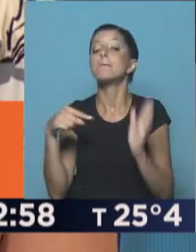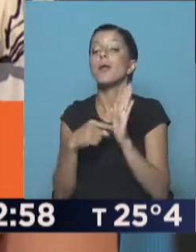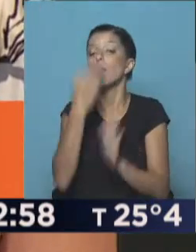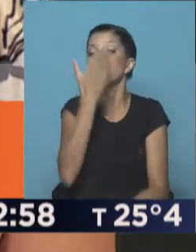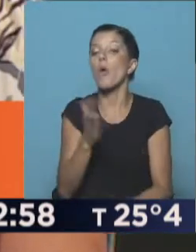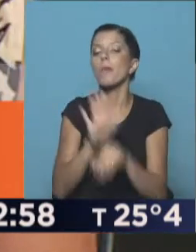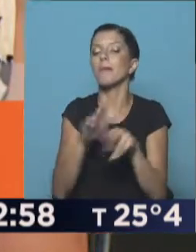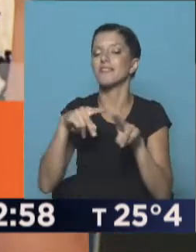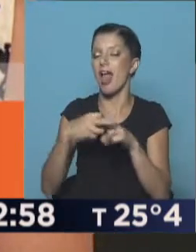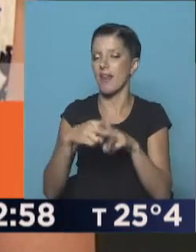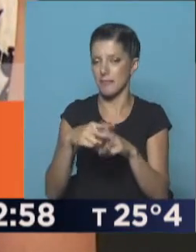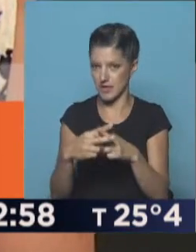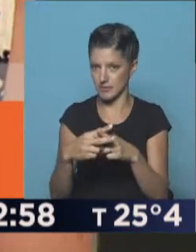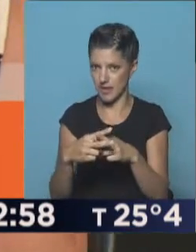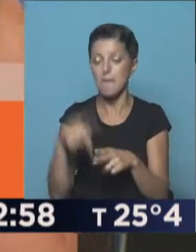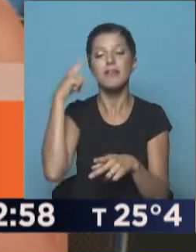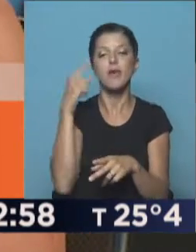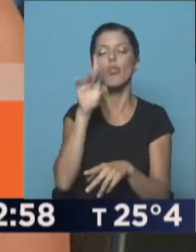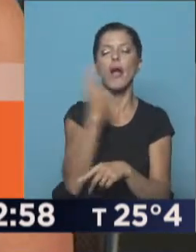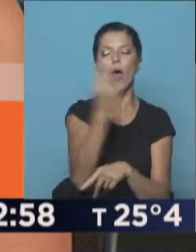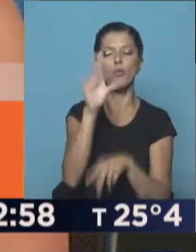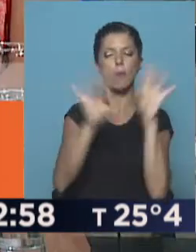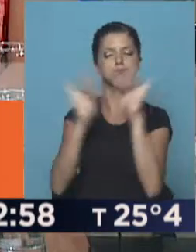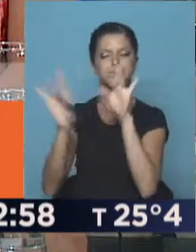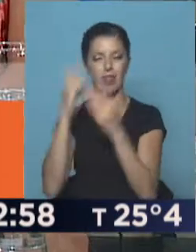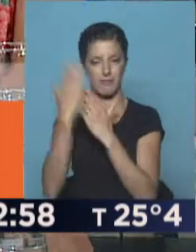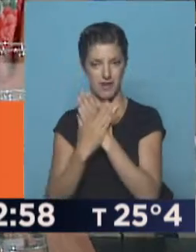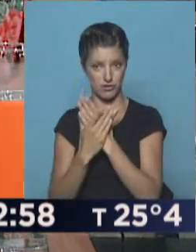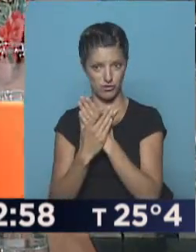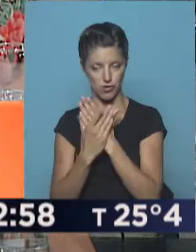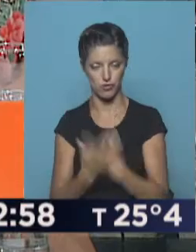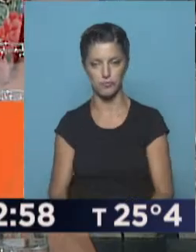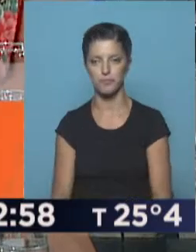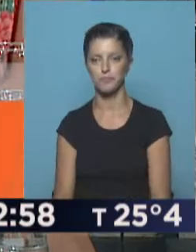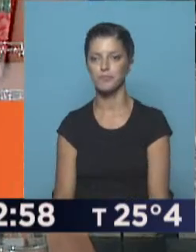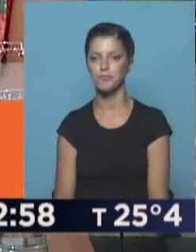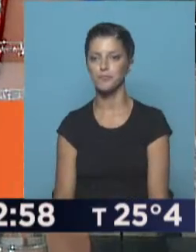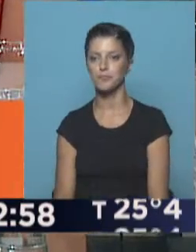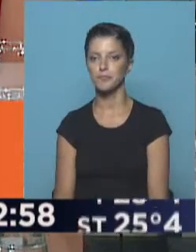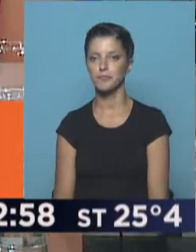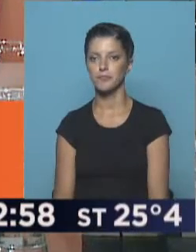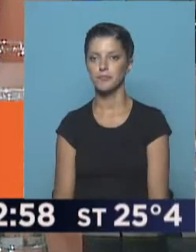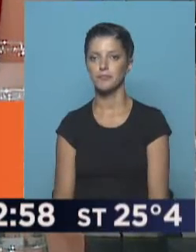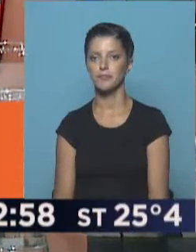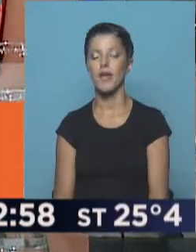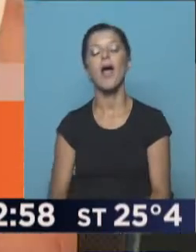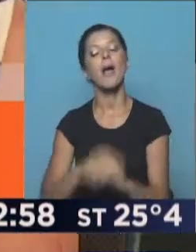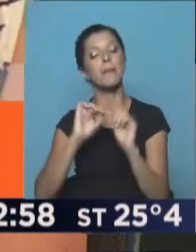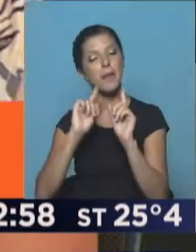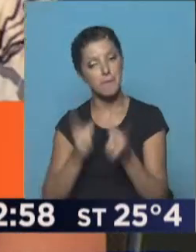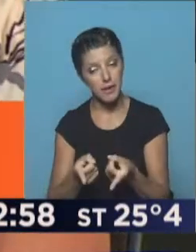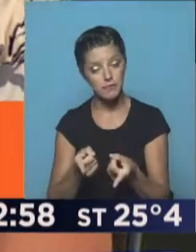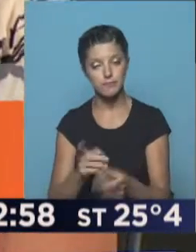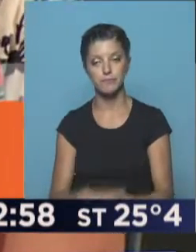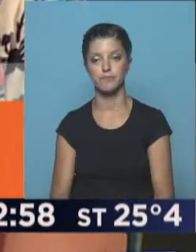una herramienta de acuerdo a los nombramientos así. Sin embargo, también me parece que las señales que él ha dado en